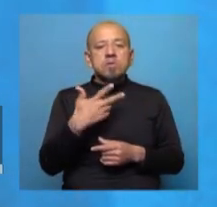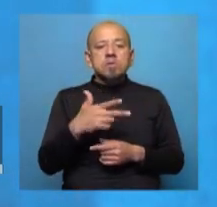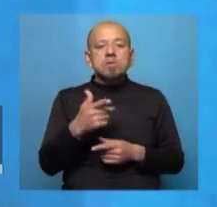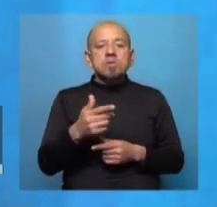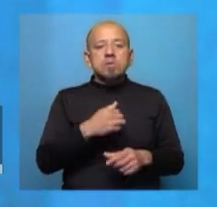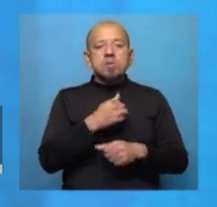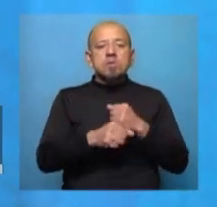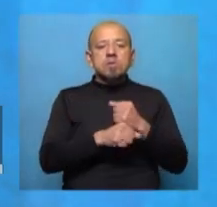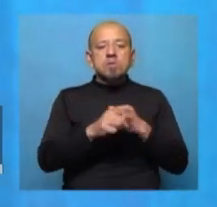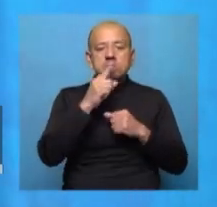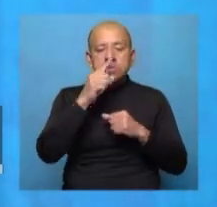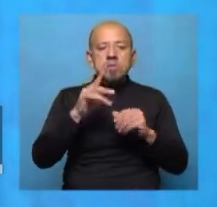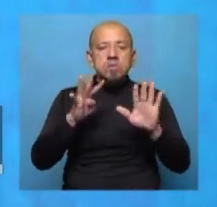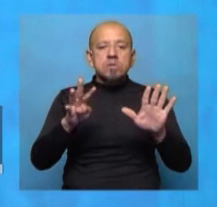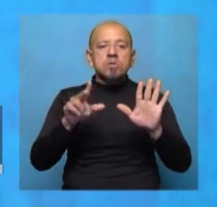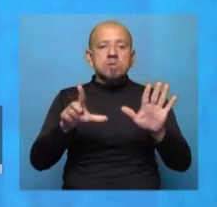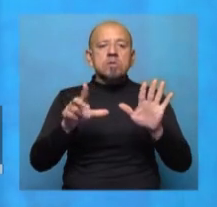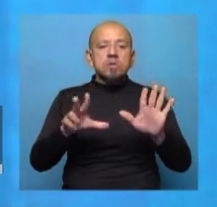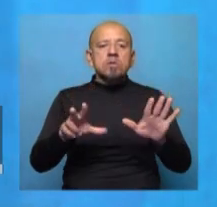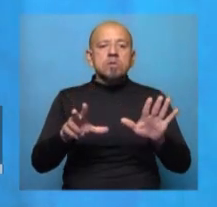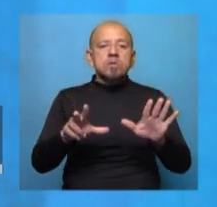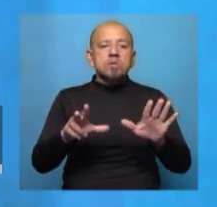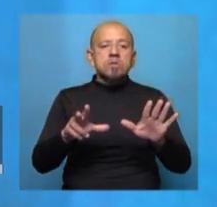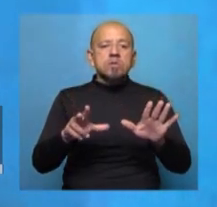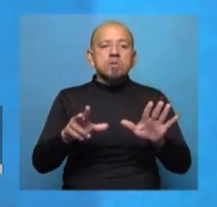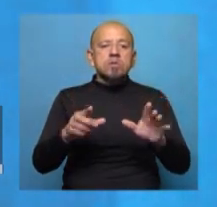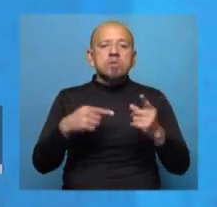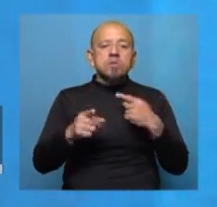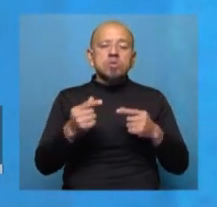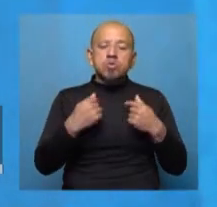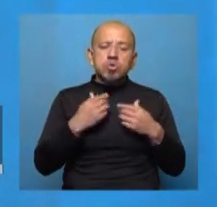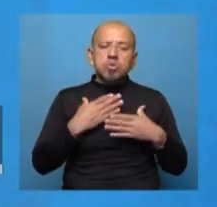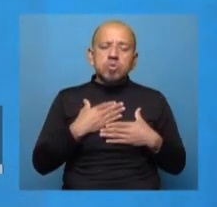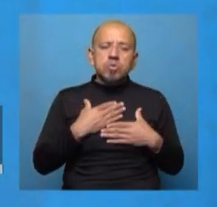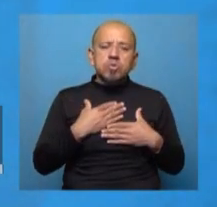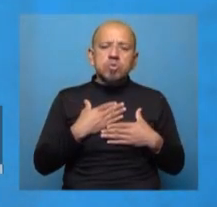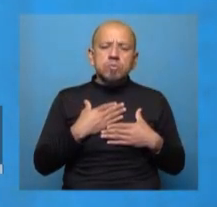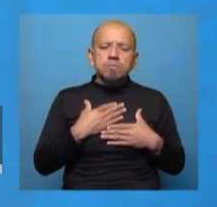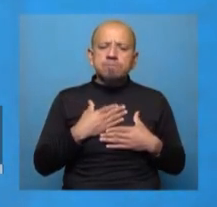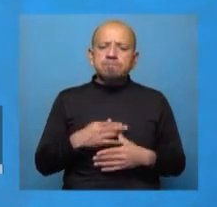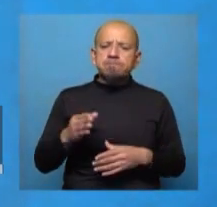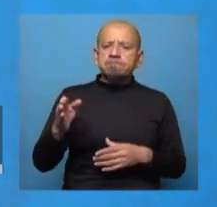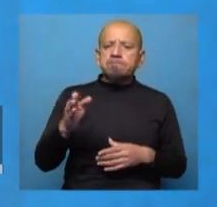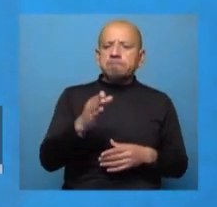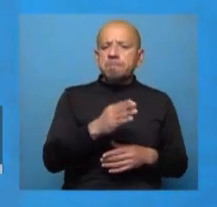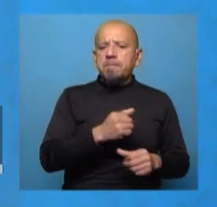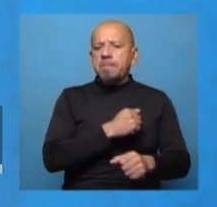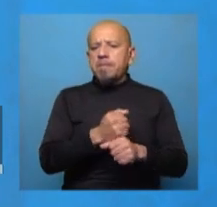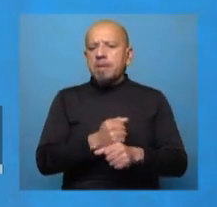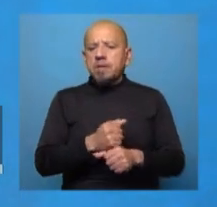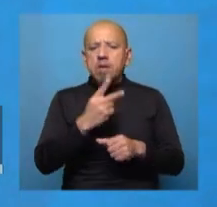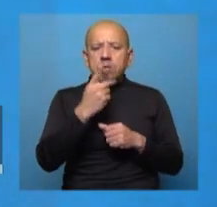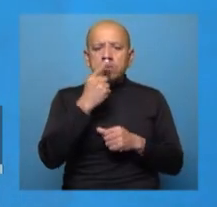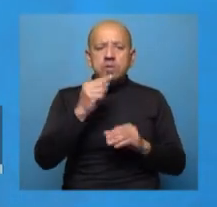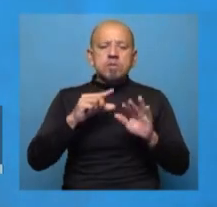en el año 1978 y nosotros tuvimos que recorrer como país hasta el año